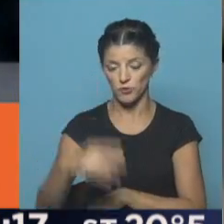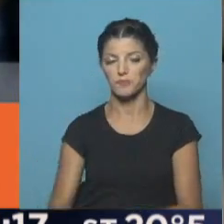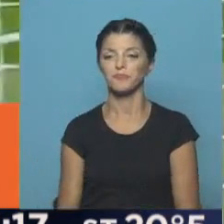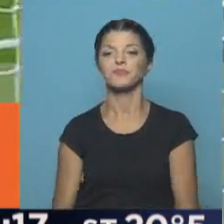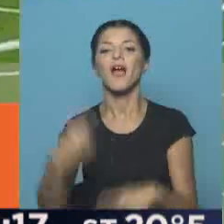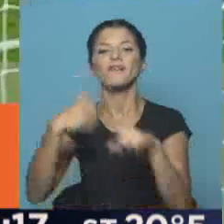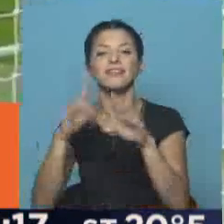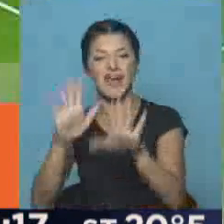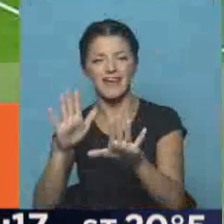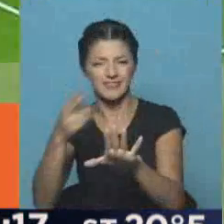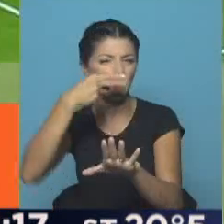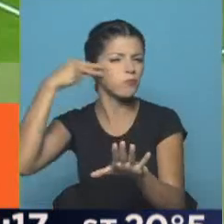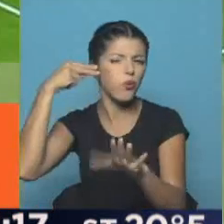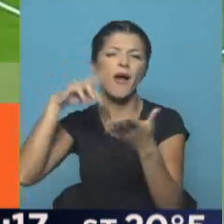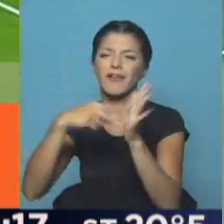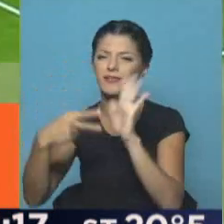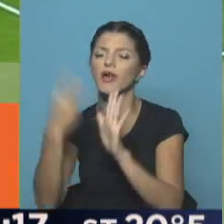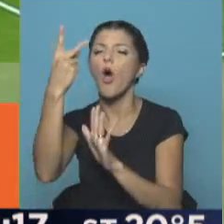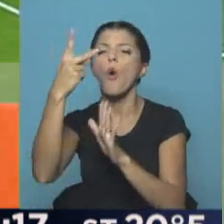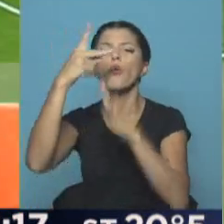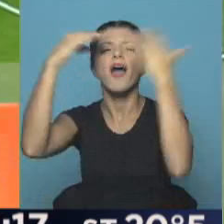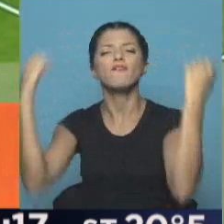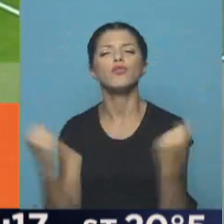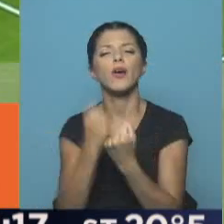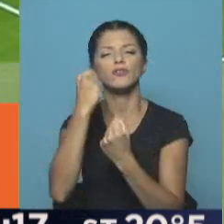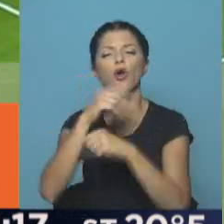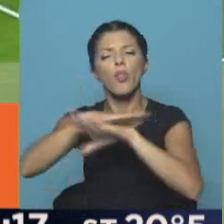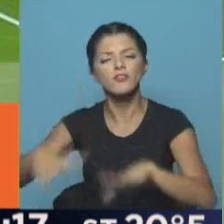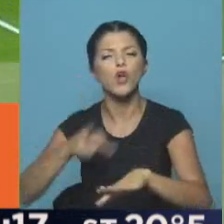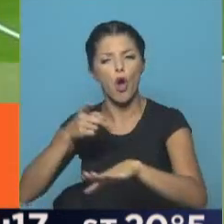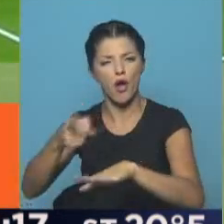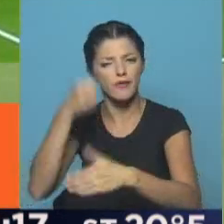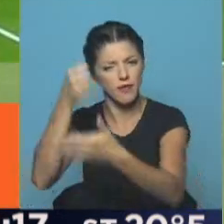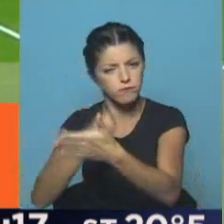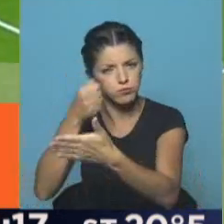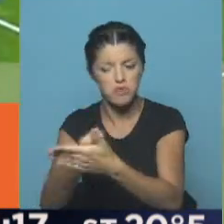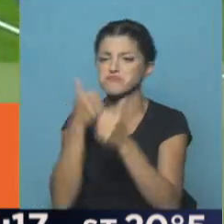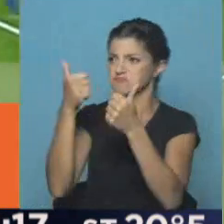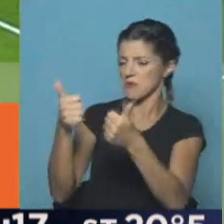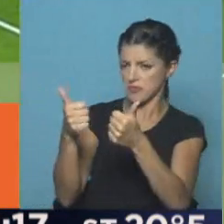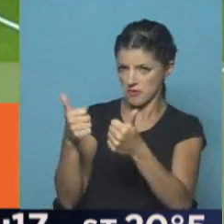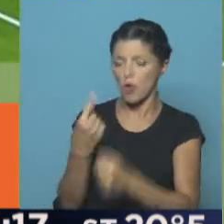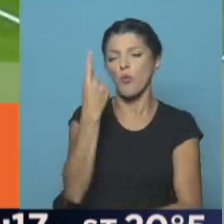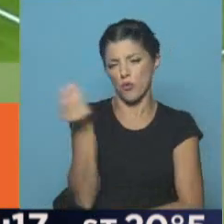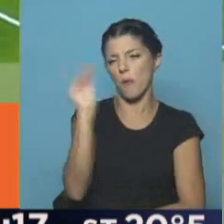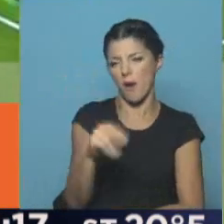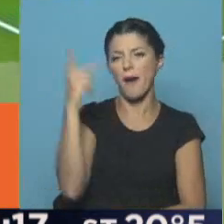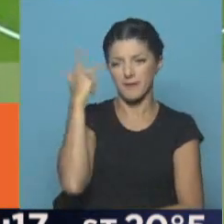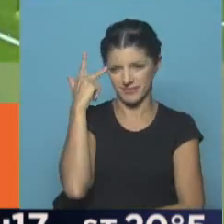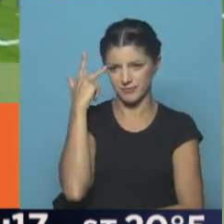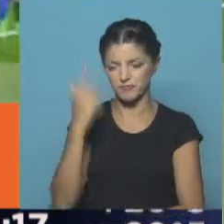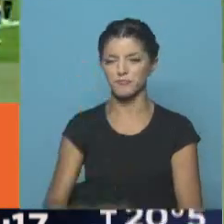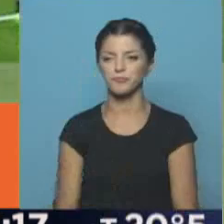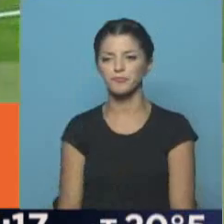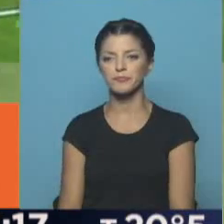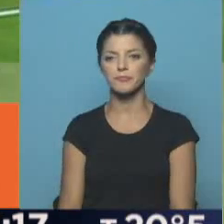con una señal que tiene que ver con una fundación de lucha de chicos contra el cáncer. Gran gesto. Uno más de la pulga. Ya estaba